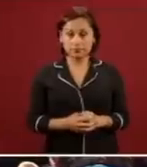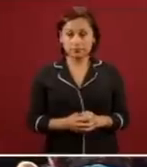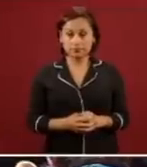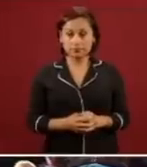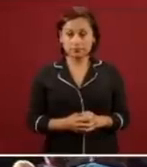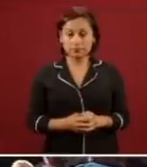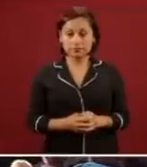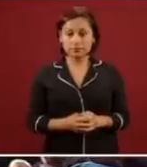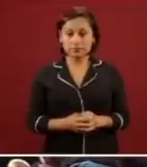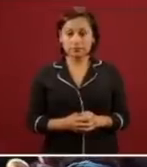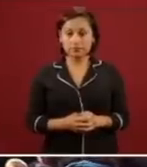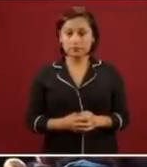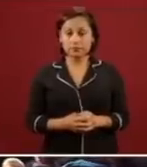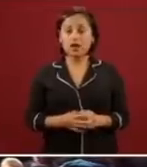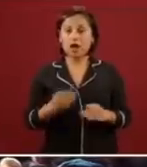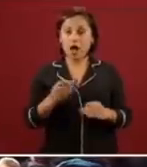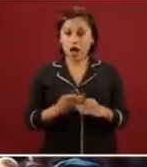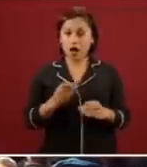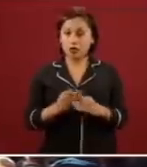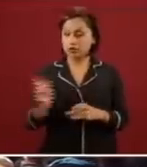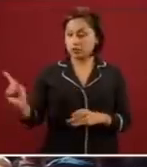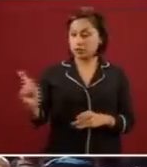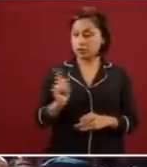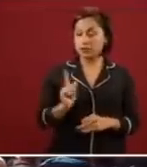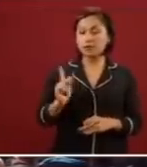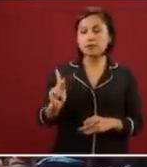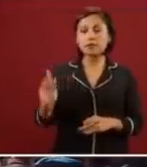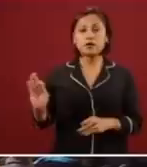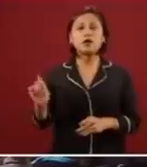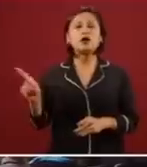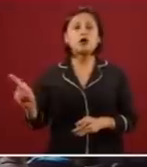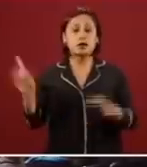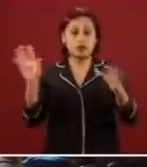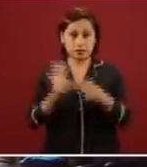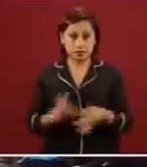a detallarlo el procurador